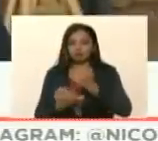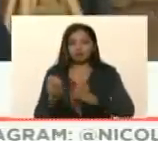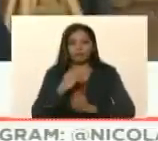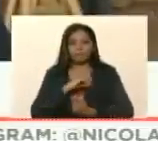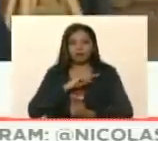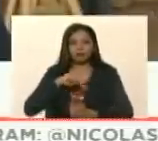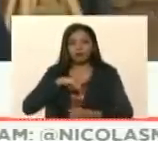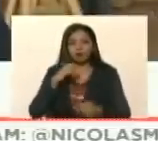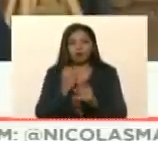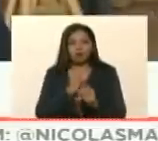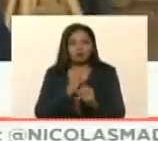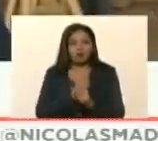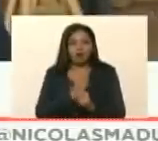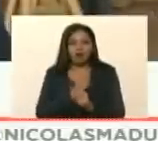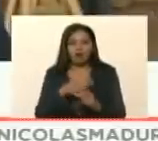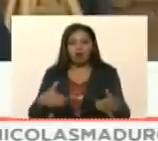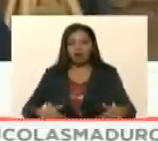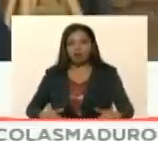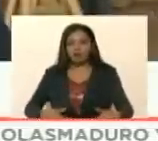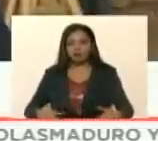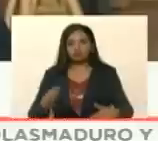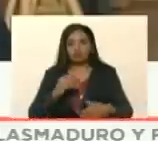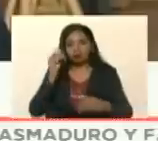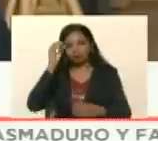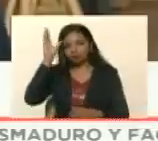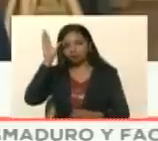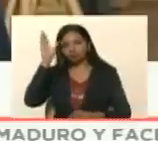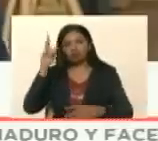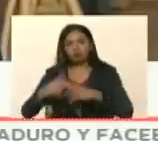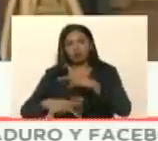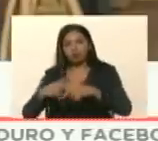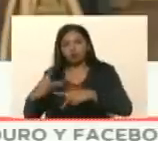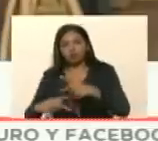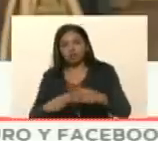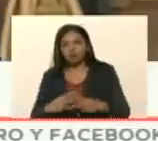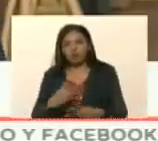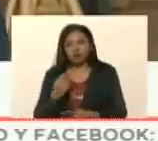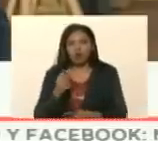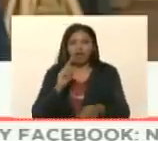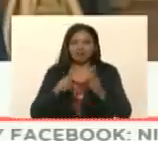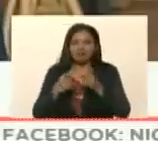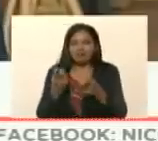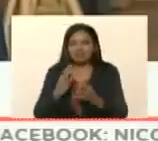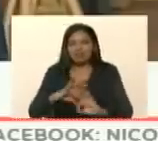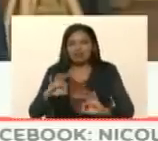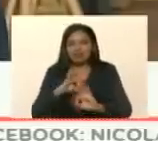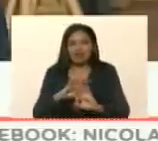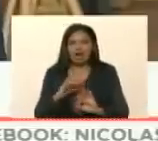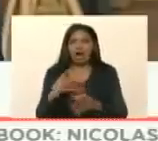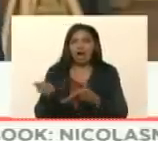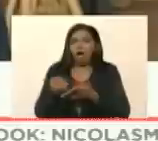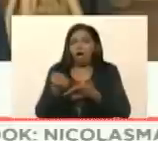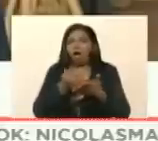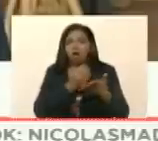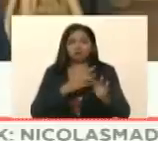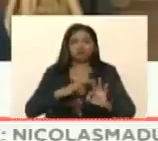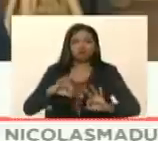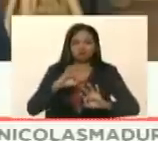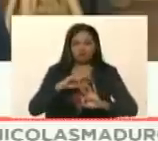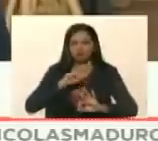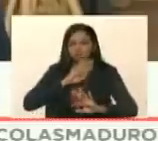su trabajo, en su esfuerzo, su capacidad productiva, no dependiente de ningún producto ni de